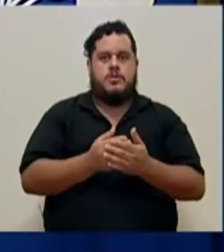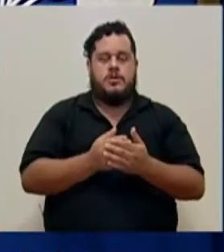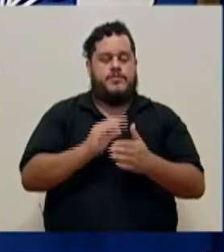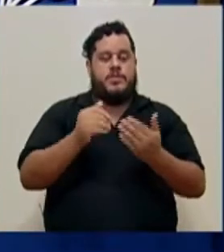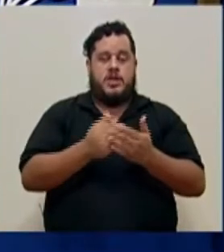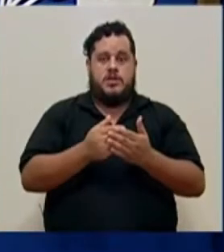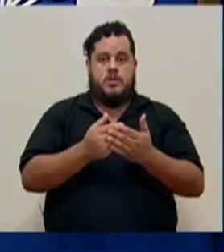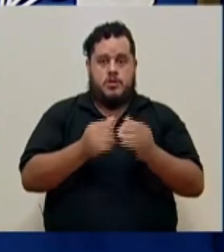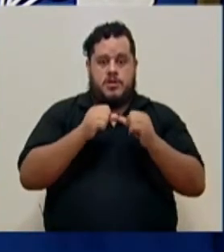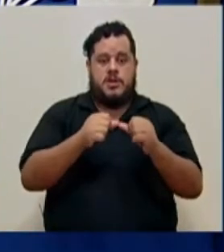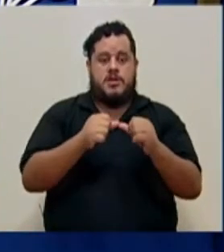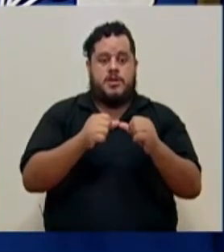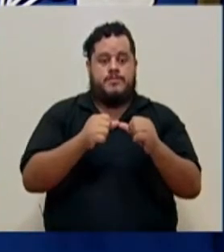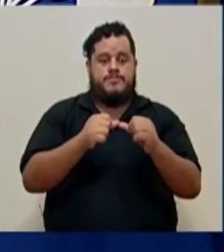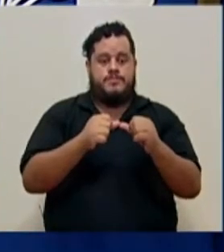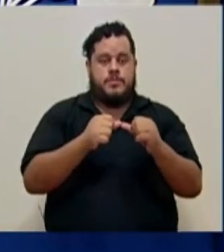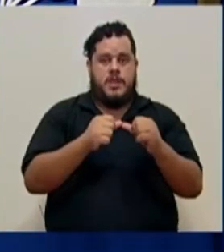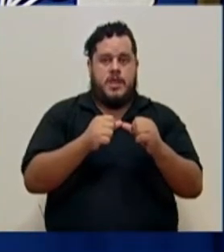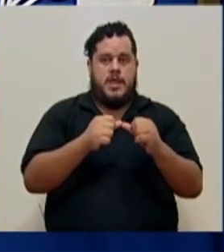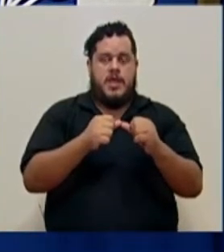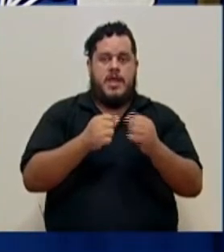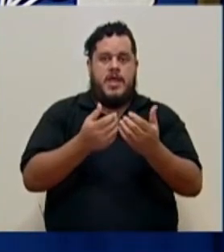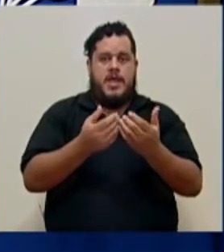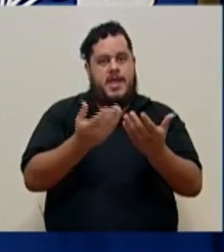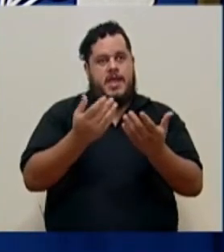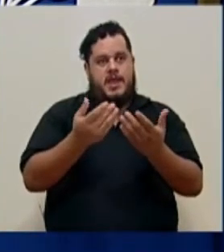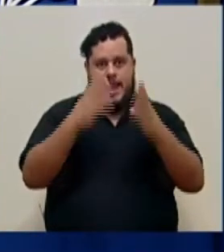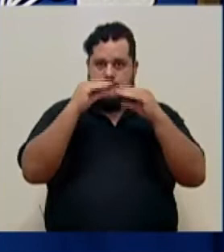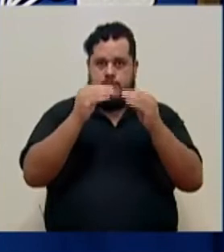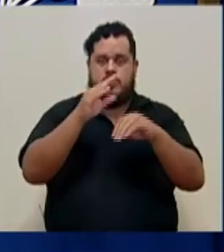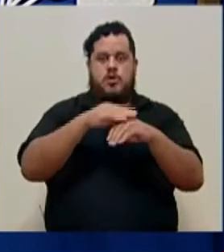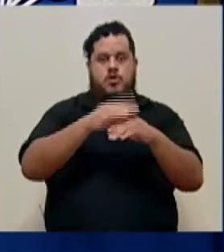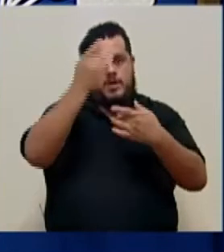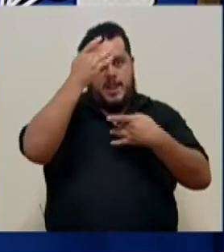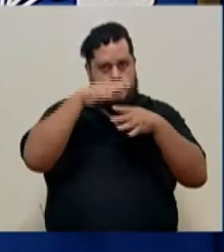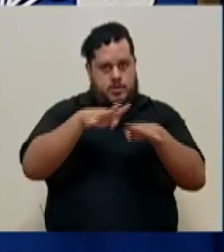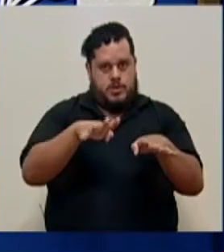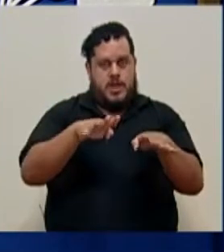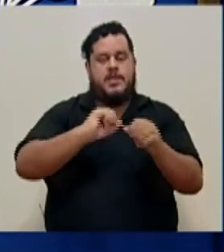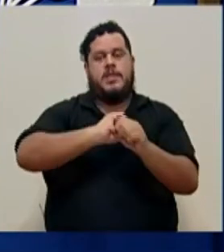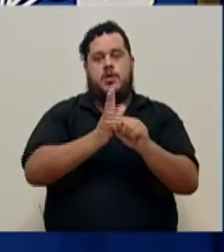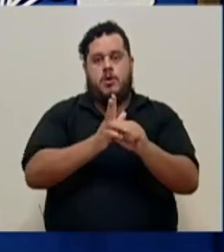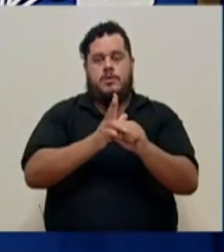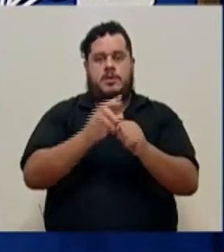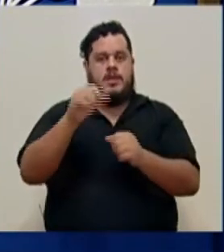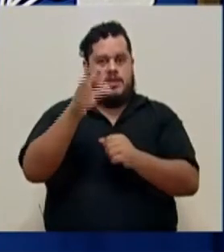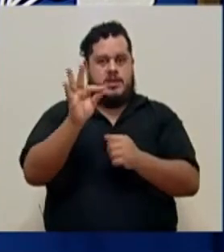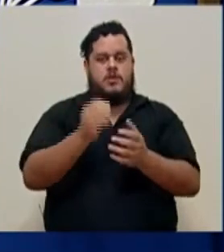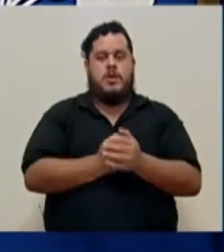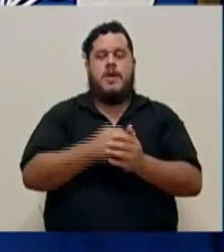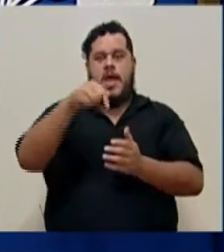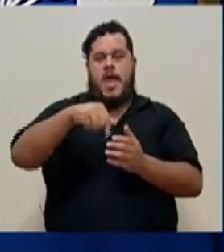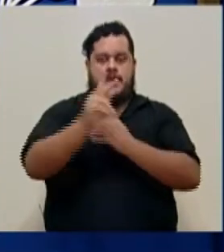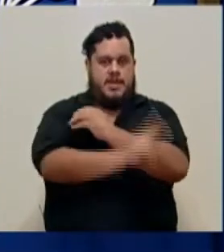y todas los que siguen la transmisión del reporte epidemiológico de la pandemia COVID-19